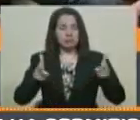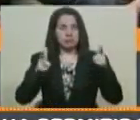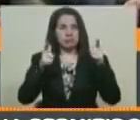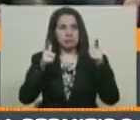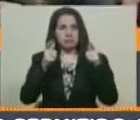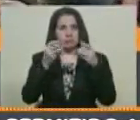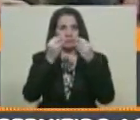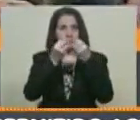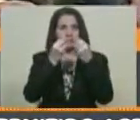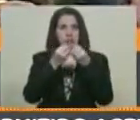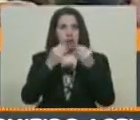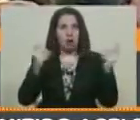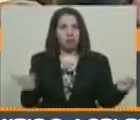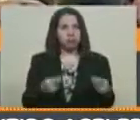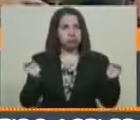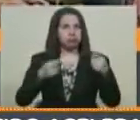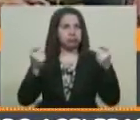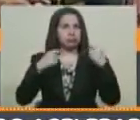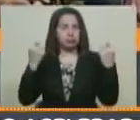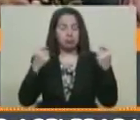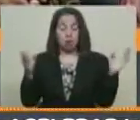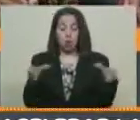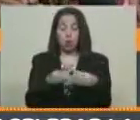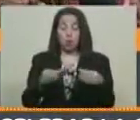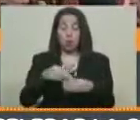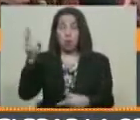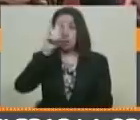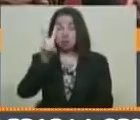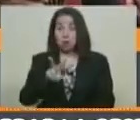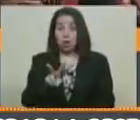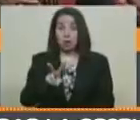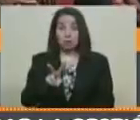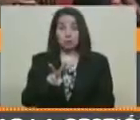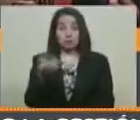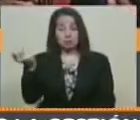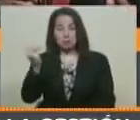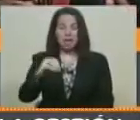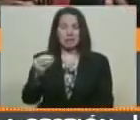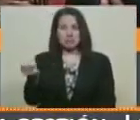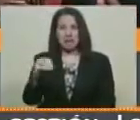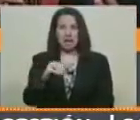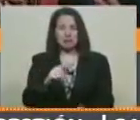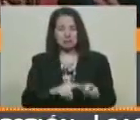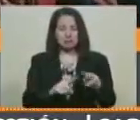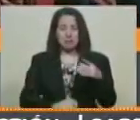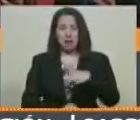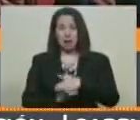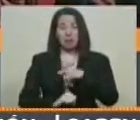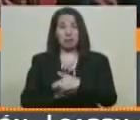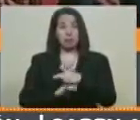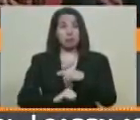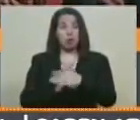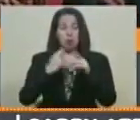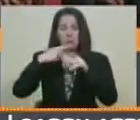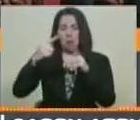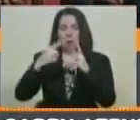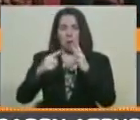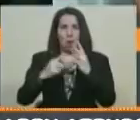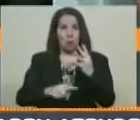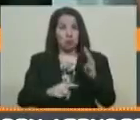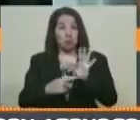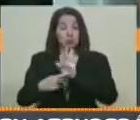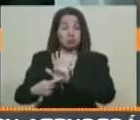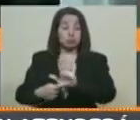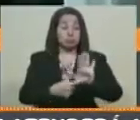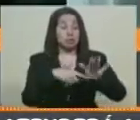la promoción no solamente de bandas venezolanas, sino también que ha sido un espacio que ha contado con la presentación de